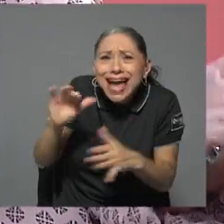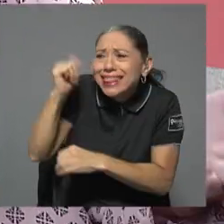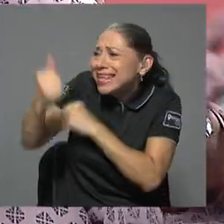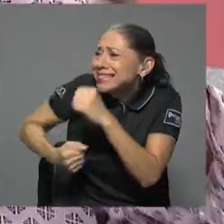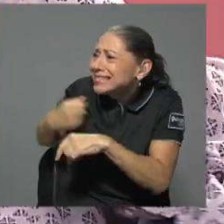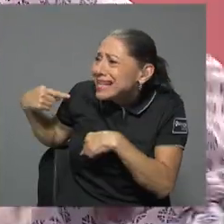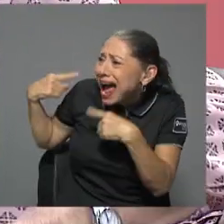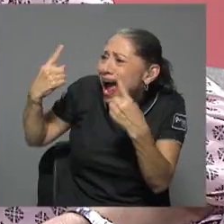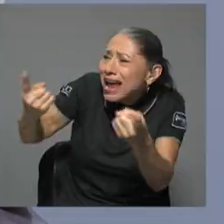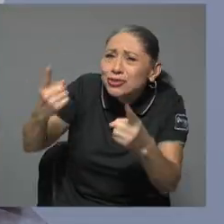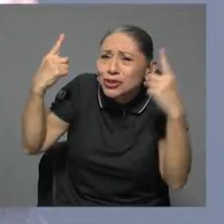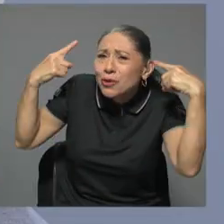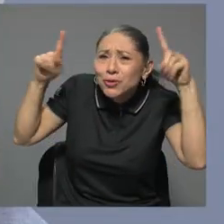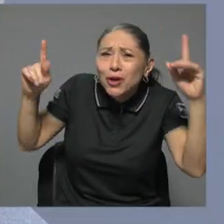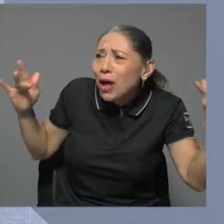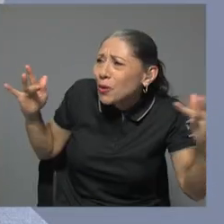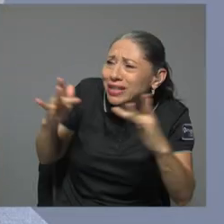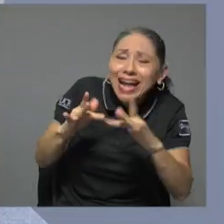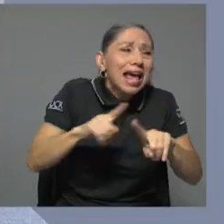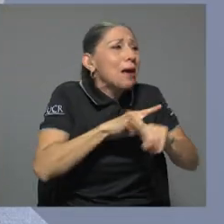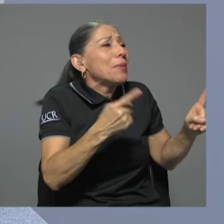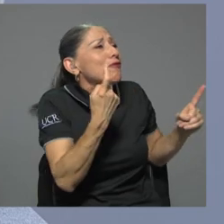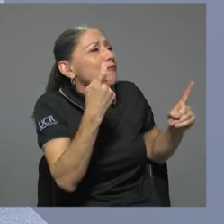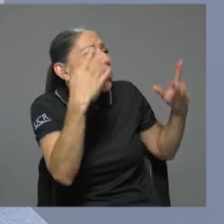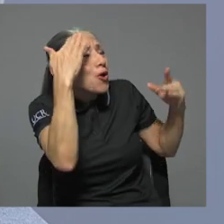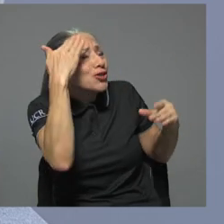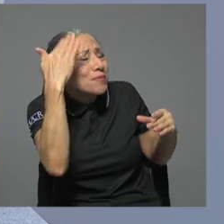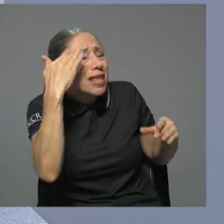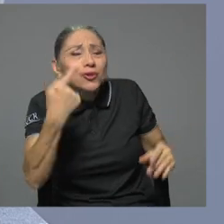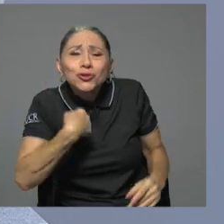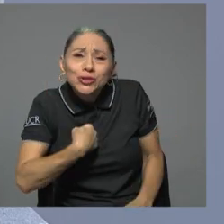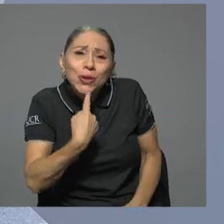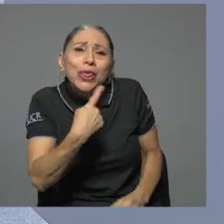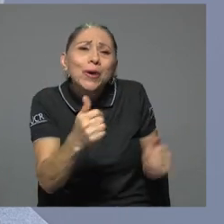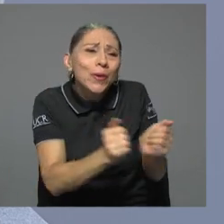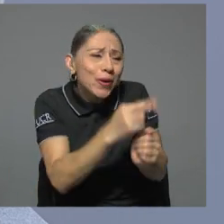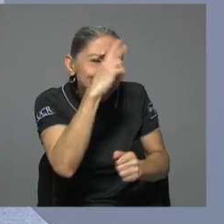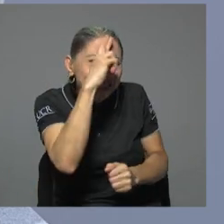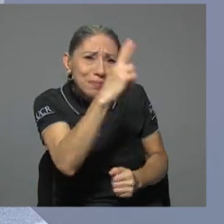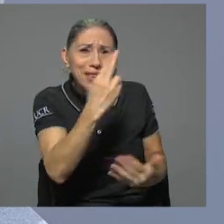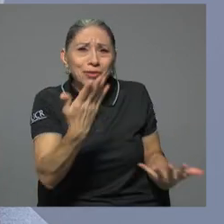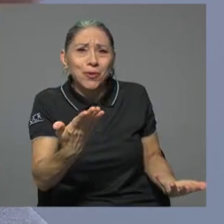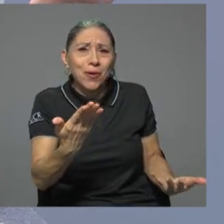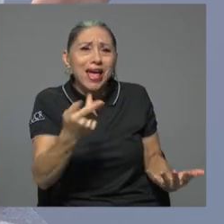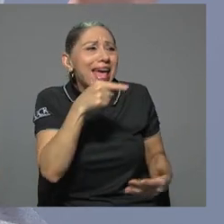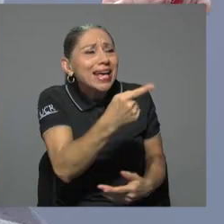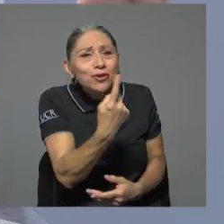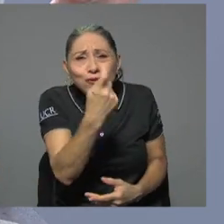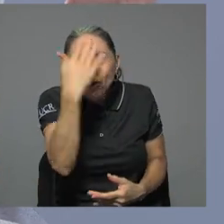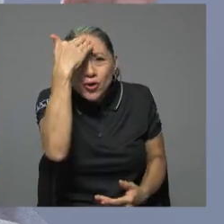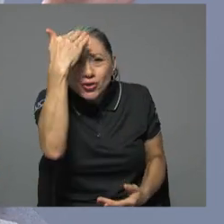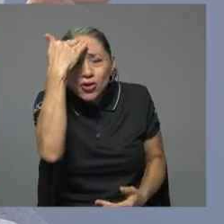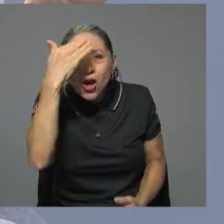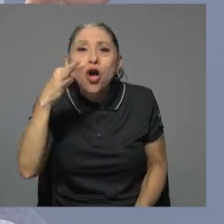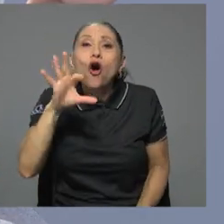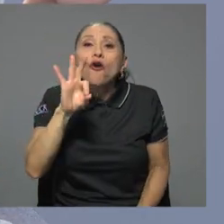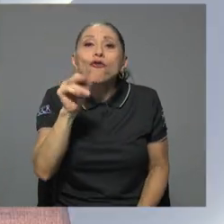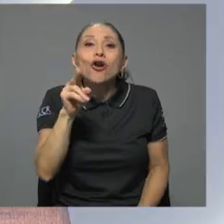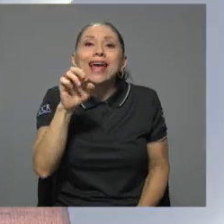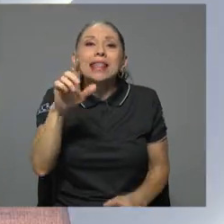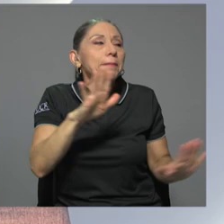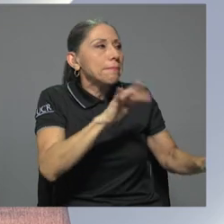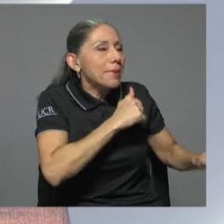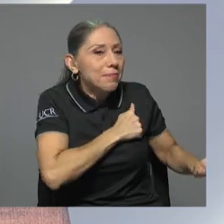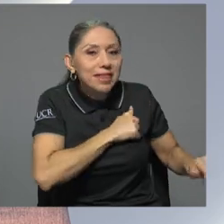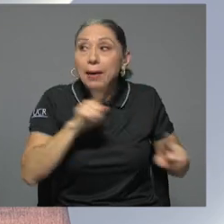hemos logrado ingresar conocimiento total y se los digo con todo el respeto del mundo el desconocimiento total hay dolor me quedan y tan